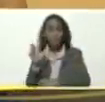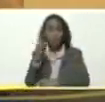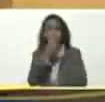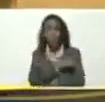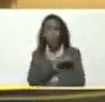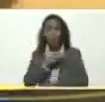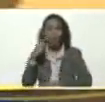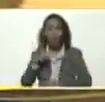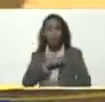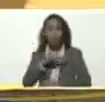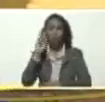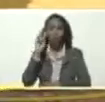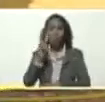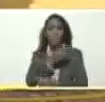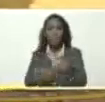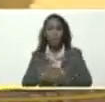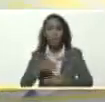llevamos